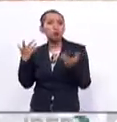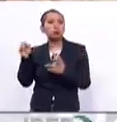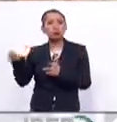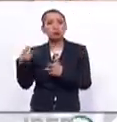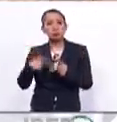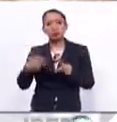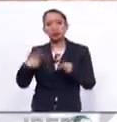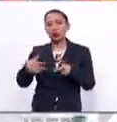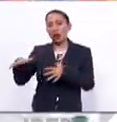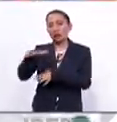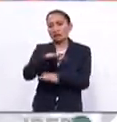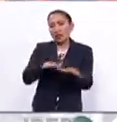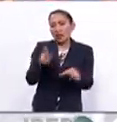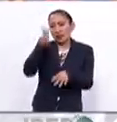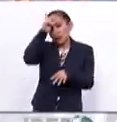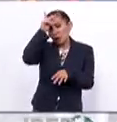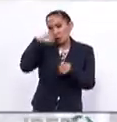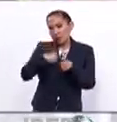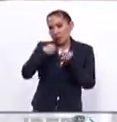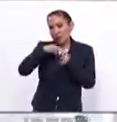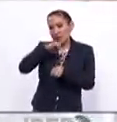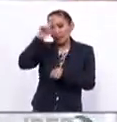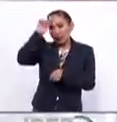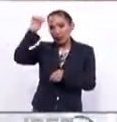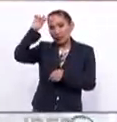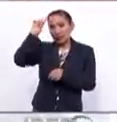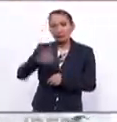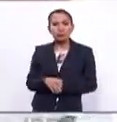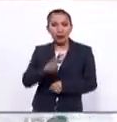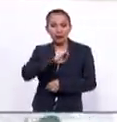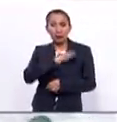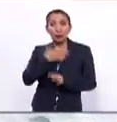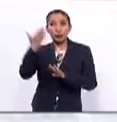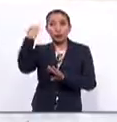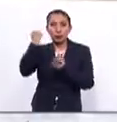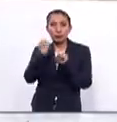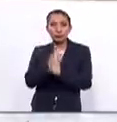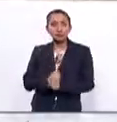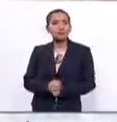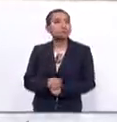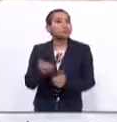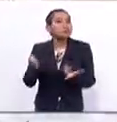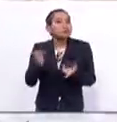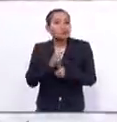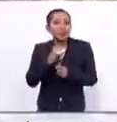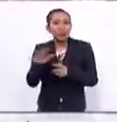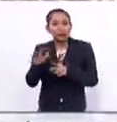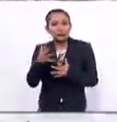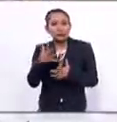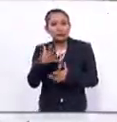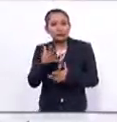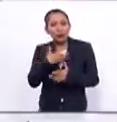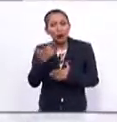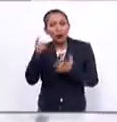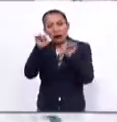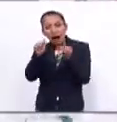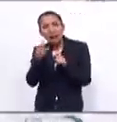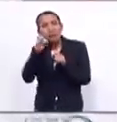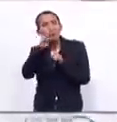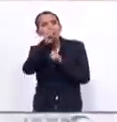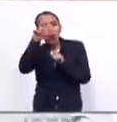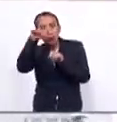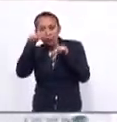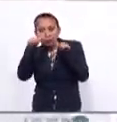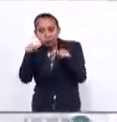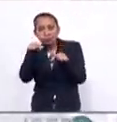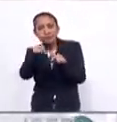los ciudadanos y ciudadanas peruanas que viven en Madrid y en España desde hace muchos años. Entonces, teniendo las artes visuales como